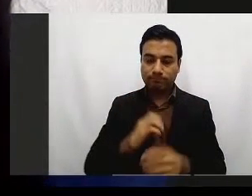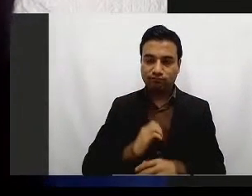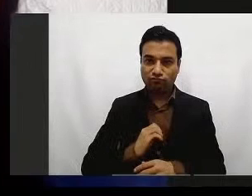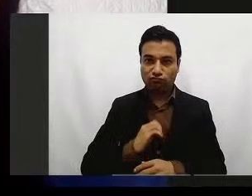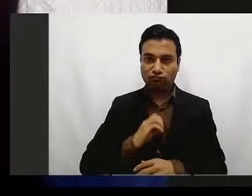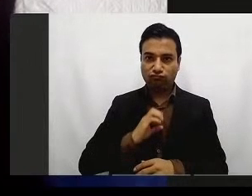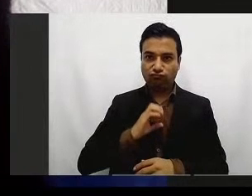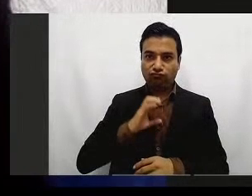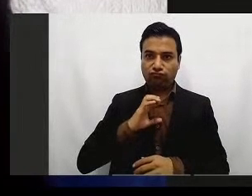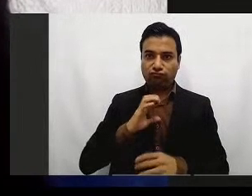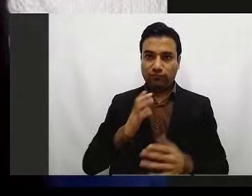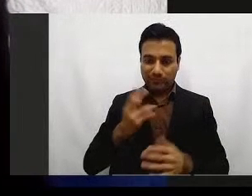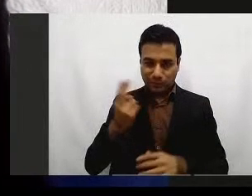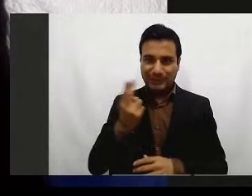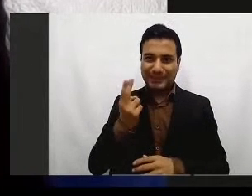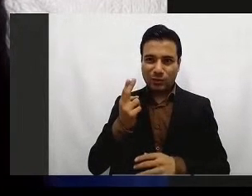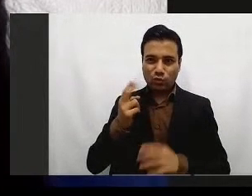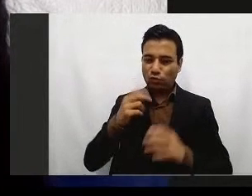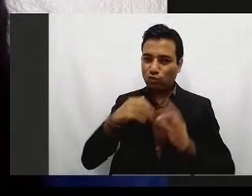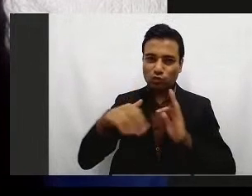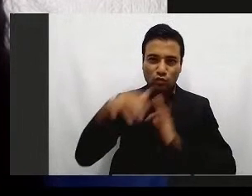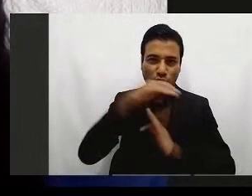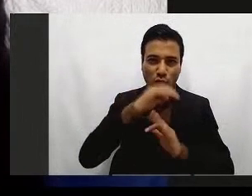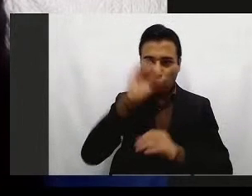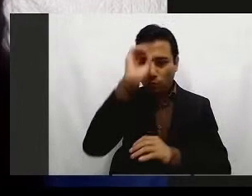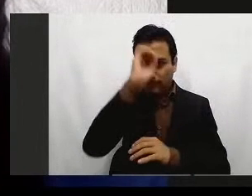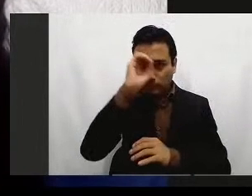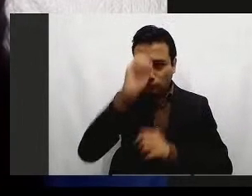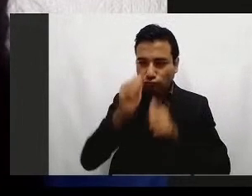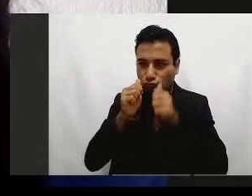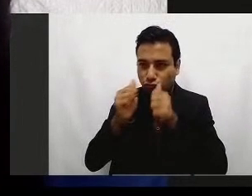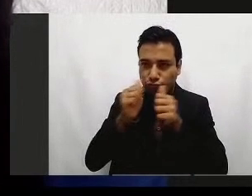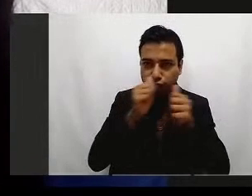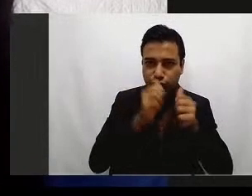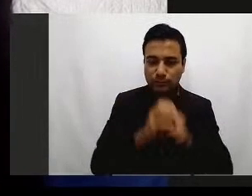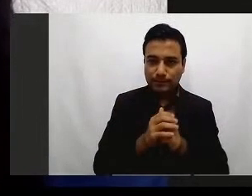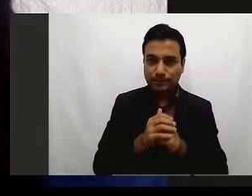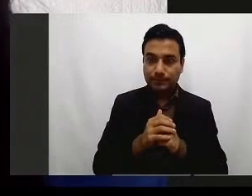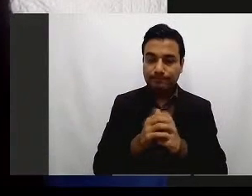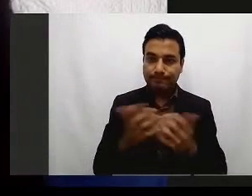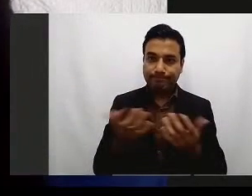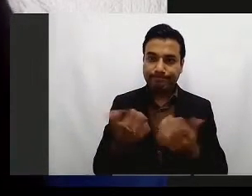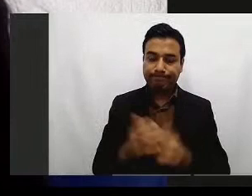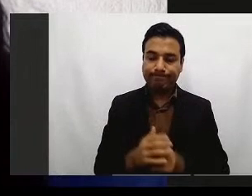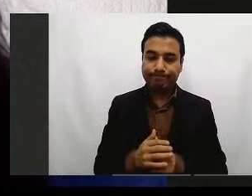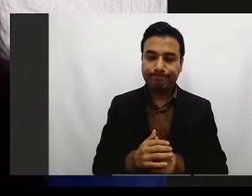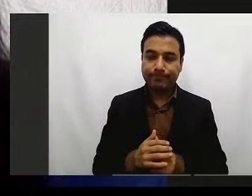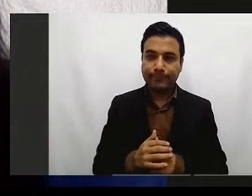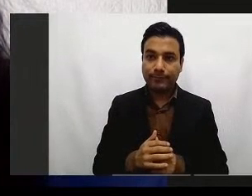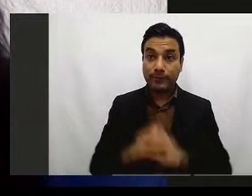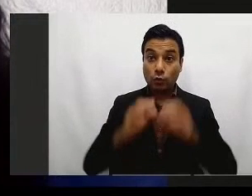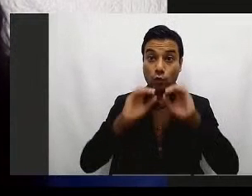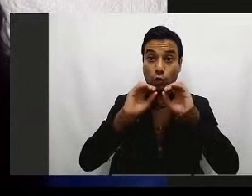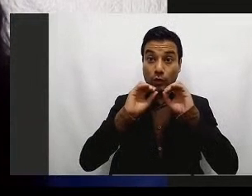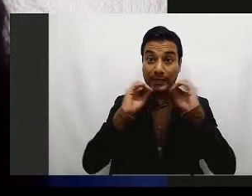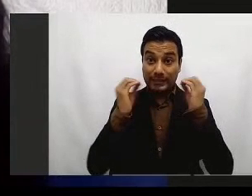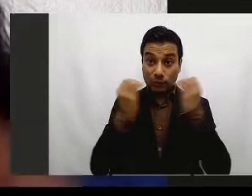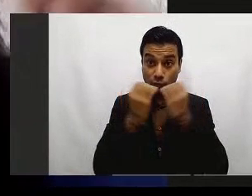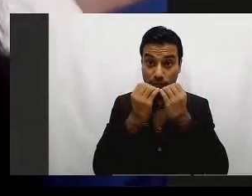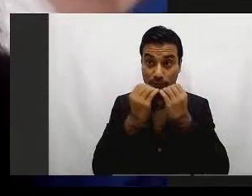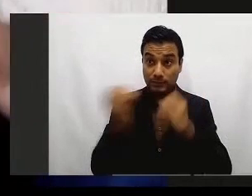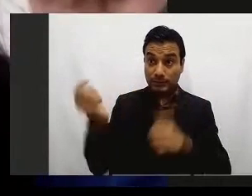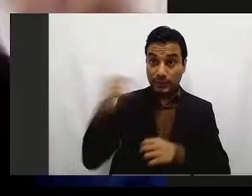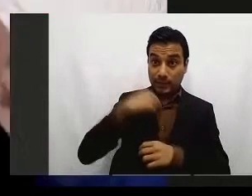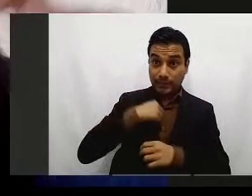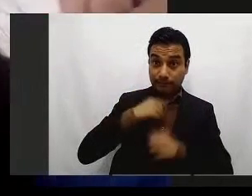dinámica de escucharnos unos a otros, porque no solo nos están escuchando las organizaciones, ¿no? Desde